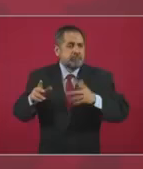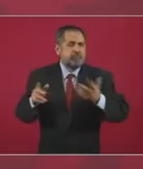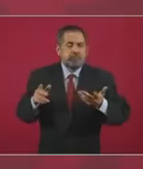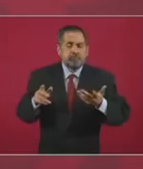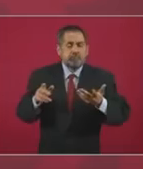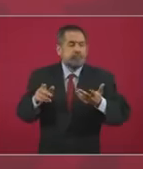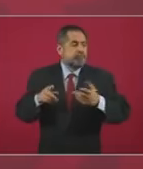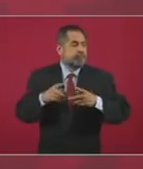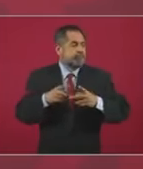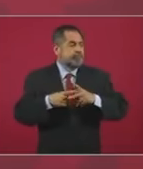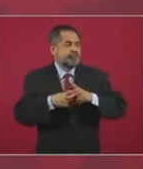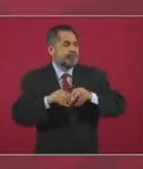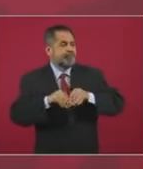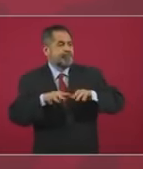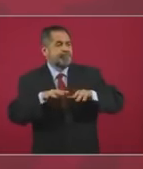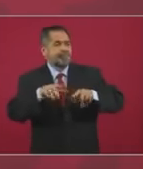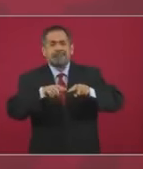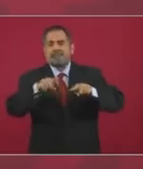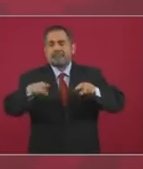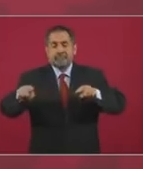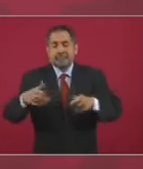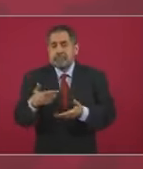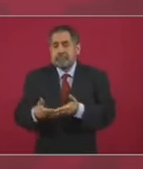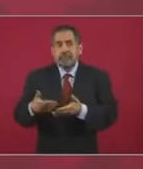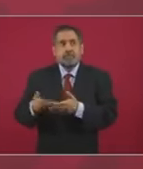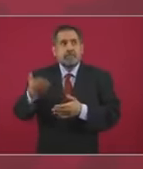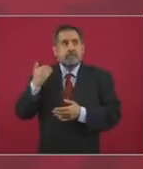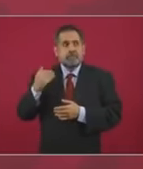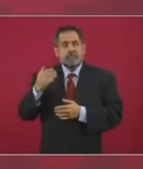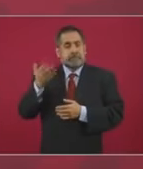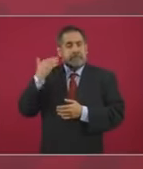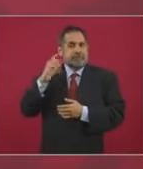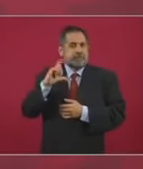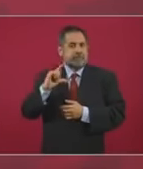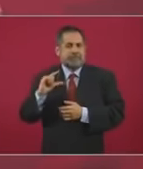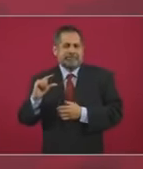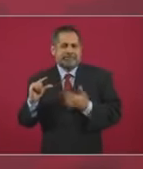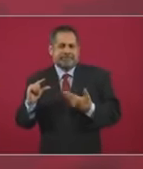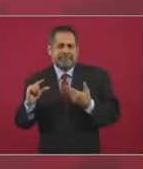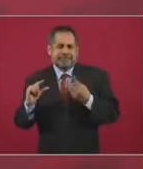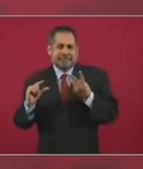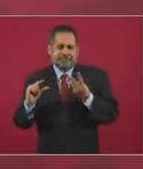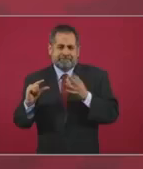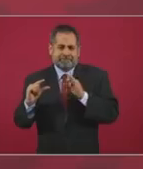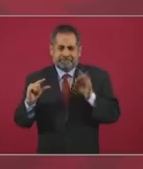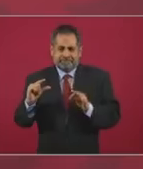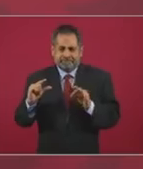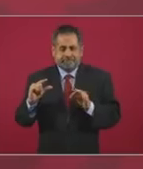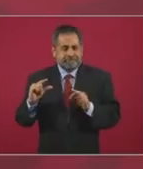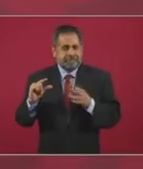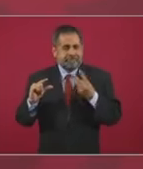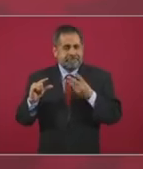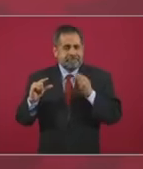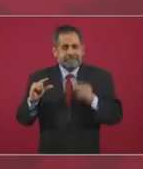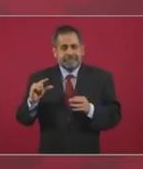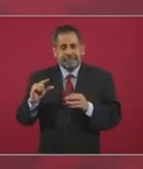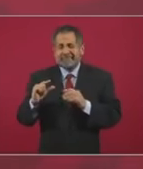intensidad epidémica y en su momento llegamos a tener un mínimo de 3%, hubo momentos en donde